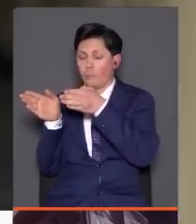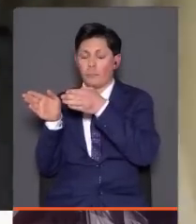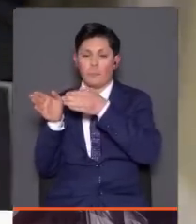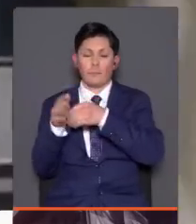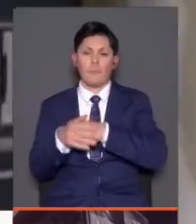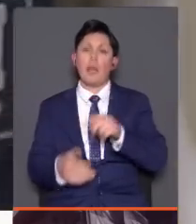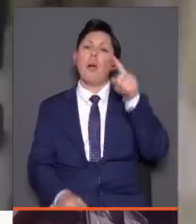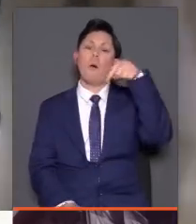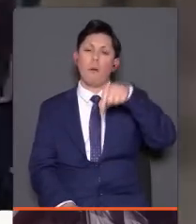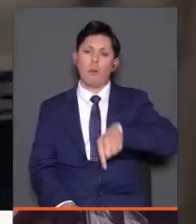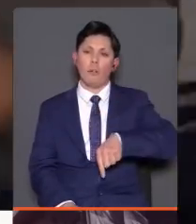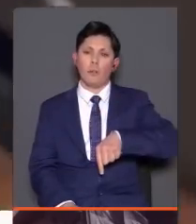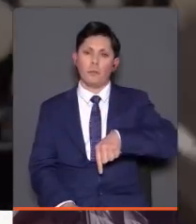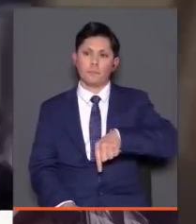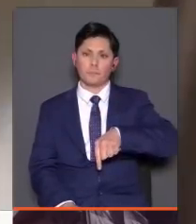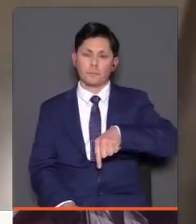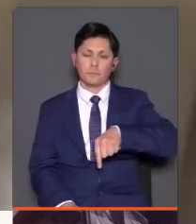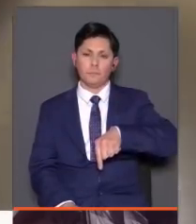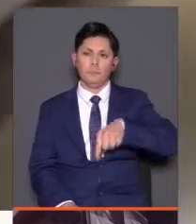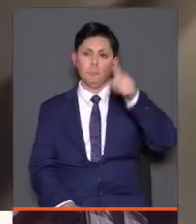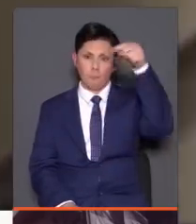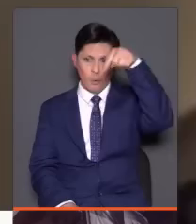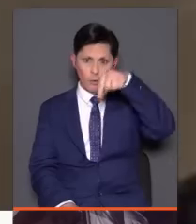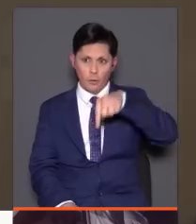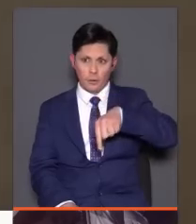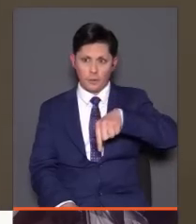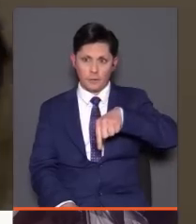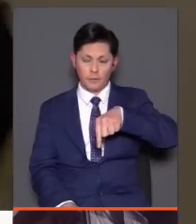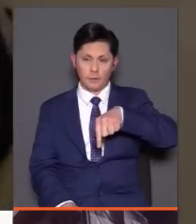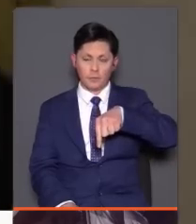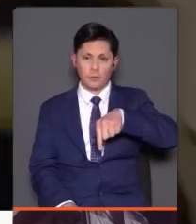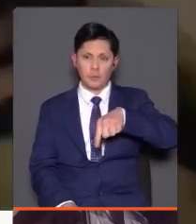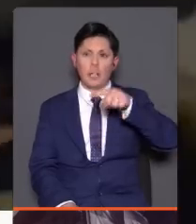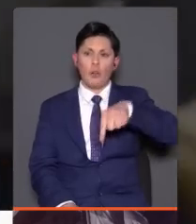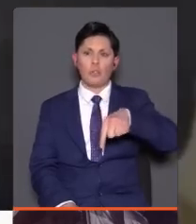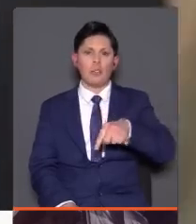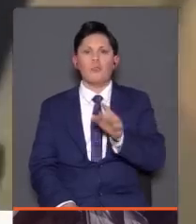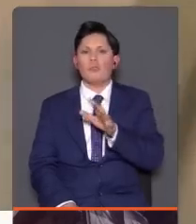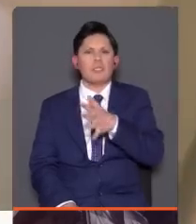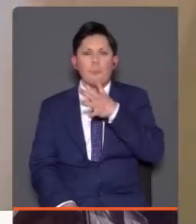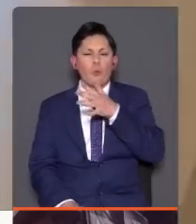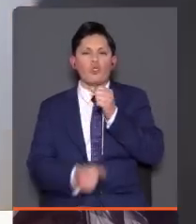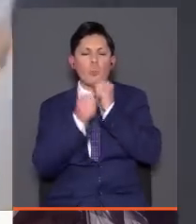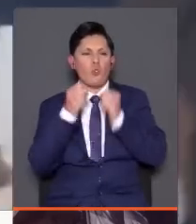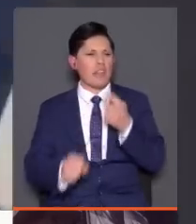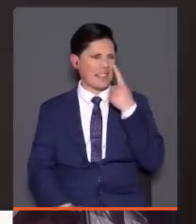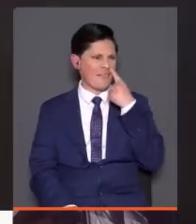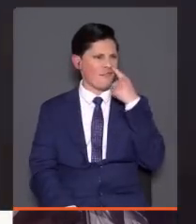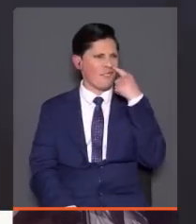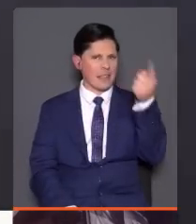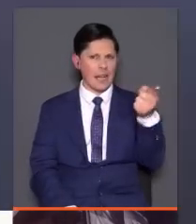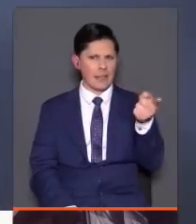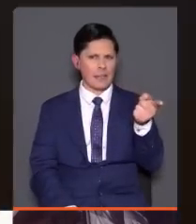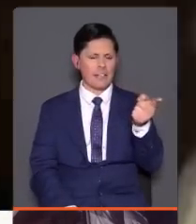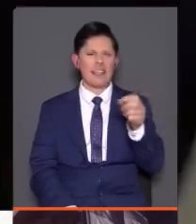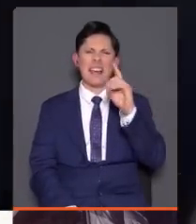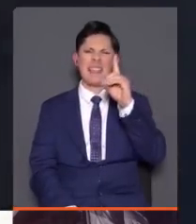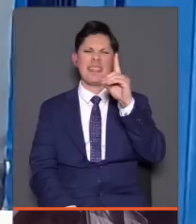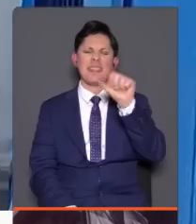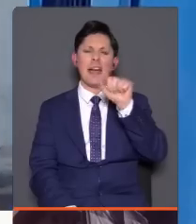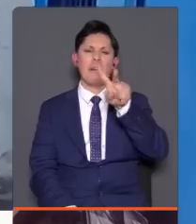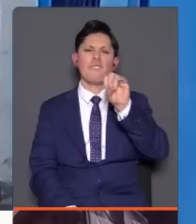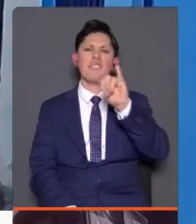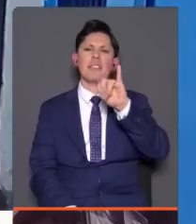Hoy, en la macrozona norte, todavía no se ha vuelto a identificar a integrantes del Tren de Aragua con el perfil de David Landaeta